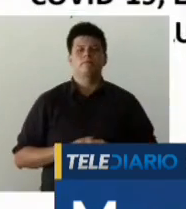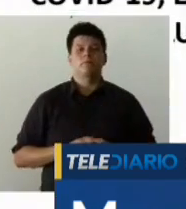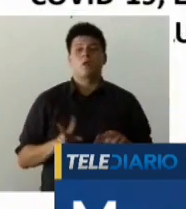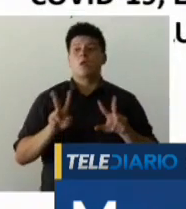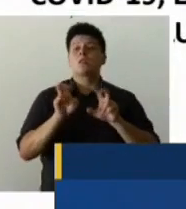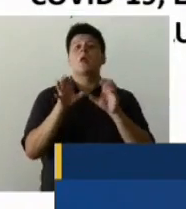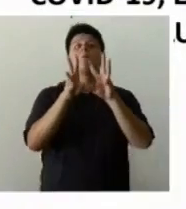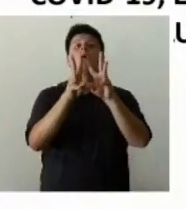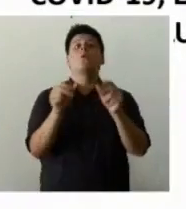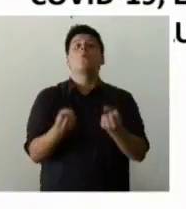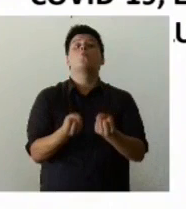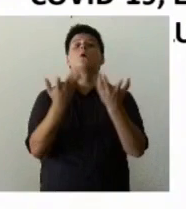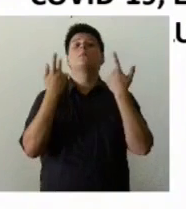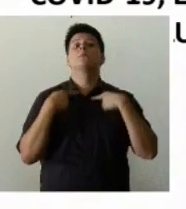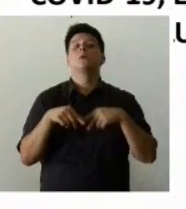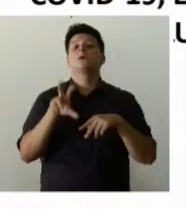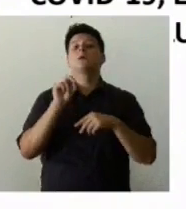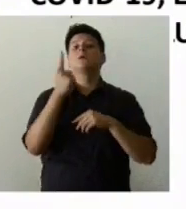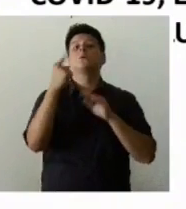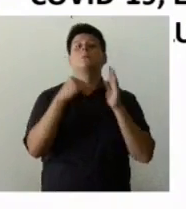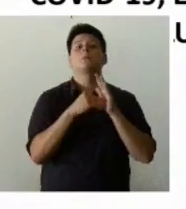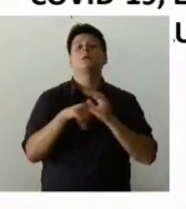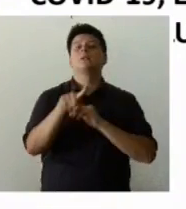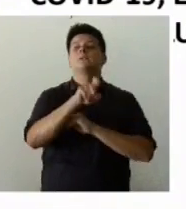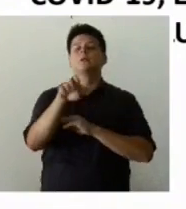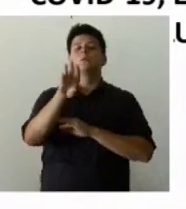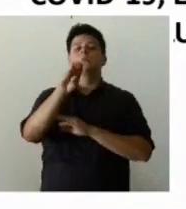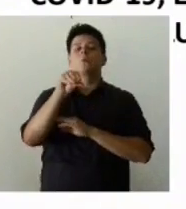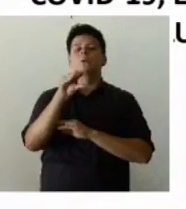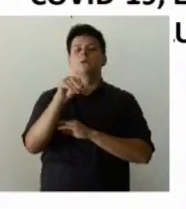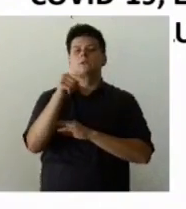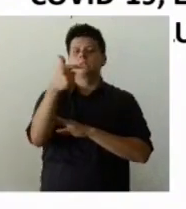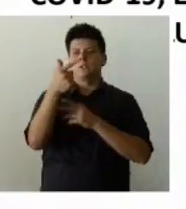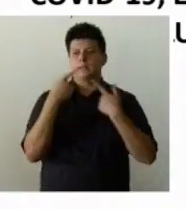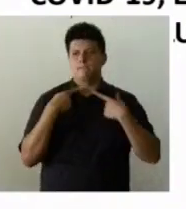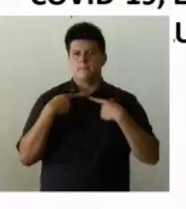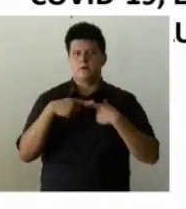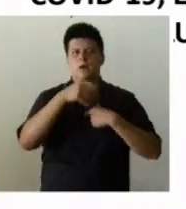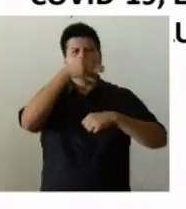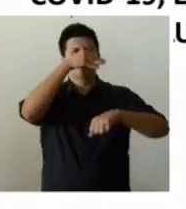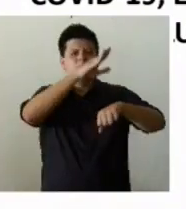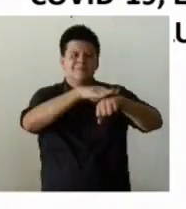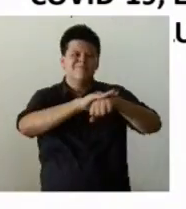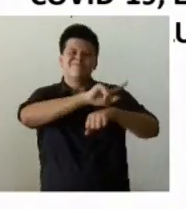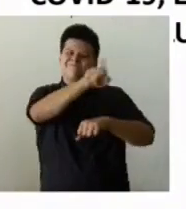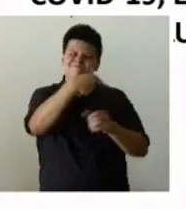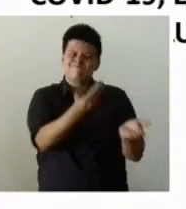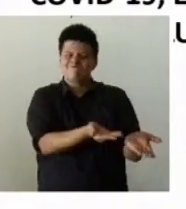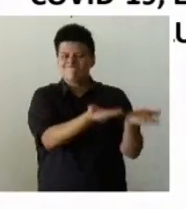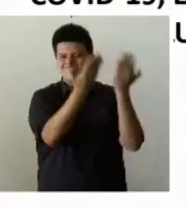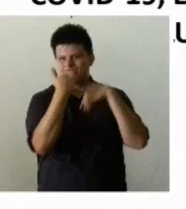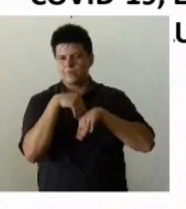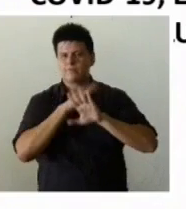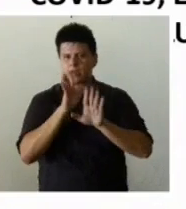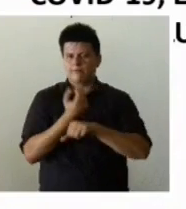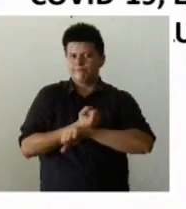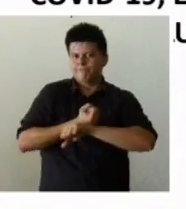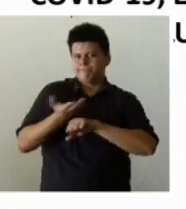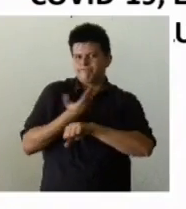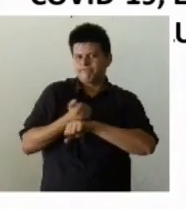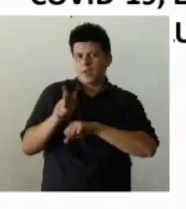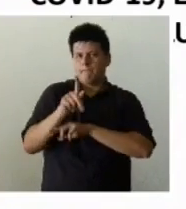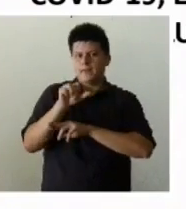Se han recuperado 31.197 pacientes. Hago un llamado para que nos donen plasma. Ya está demostrado, hay